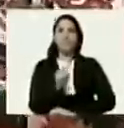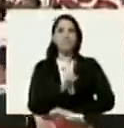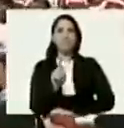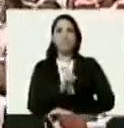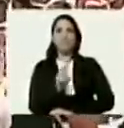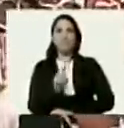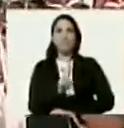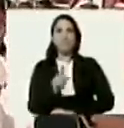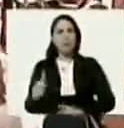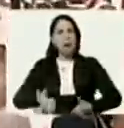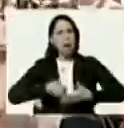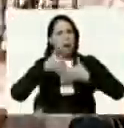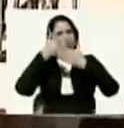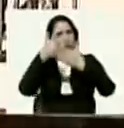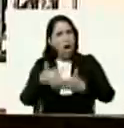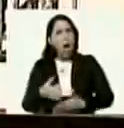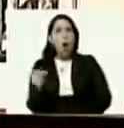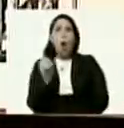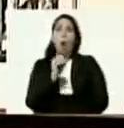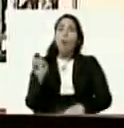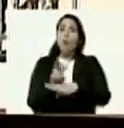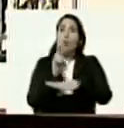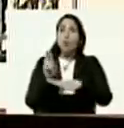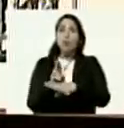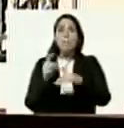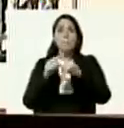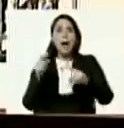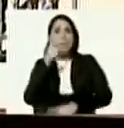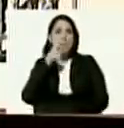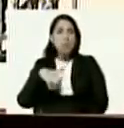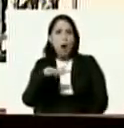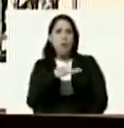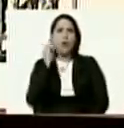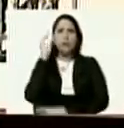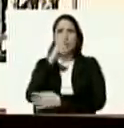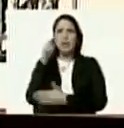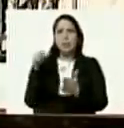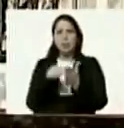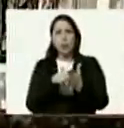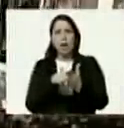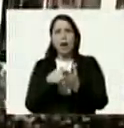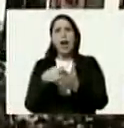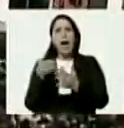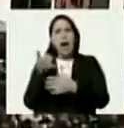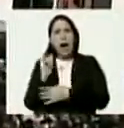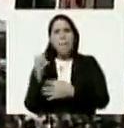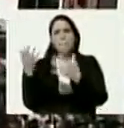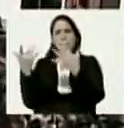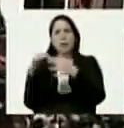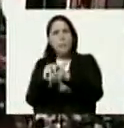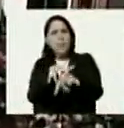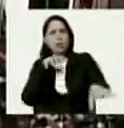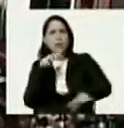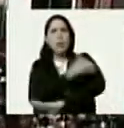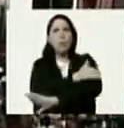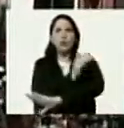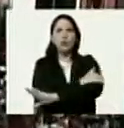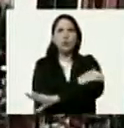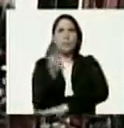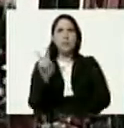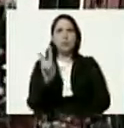¿Ha ayudado o ha sido útil para el pueblo que la Asamblea Nacional esté en manos de la mayoría de la